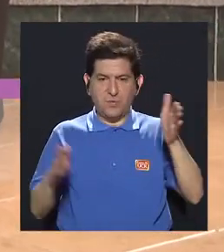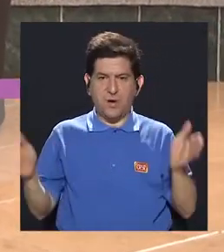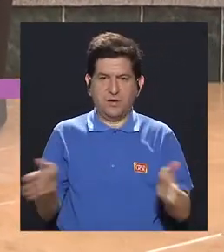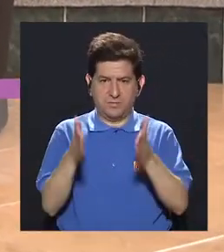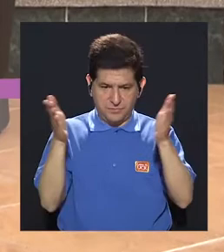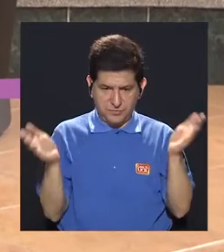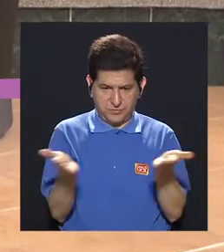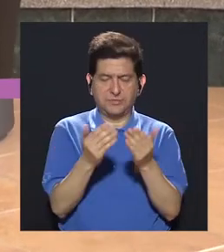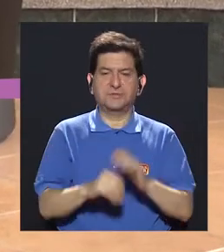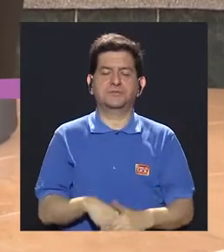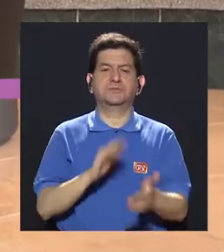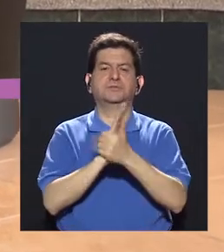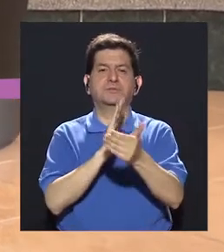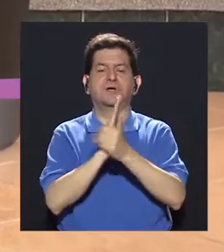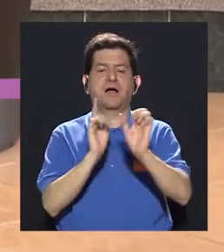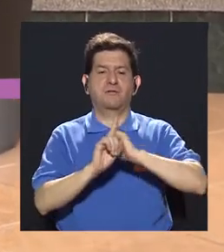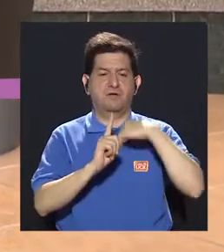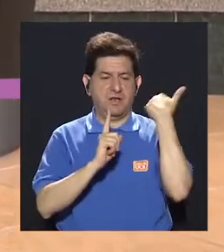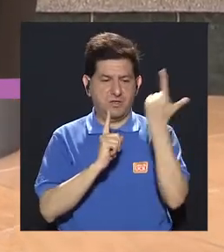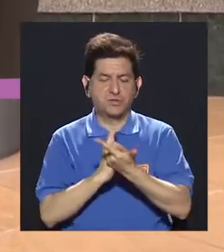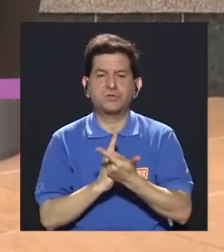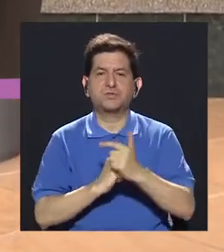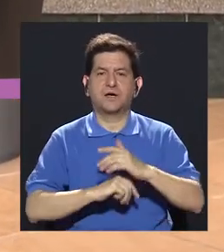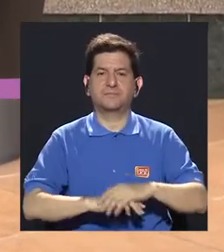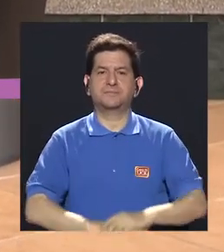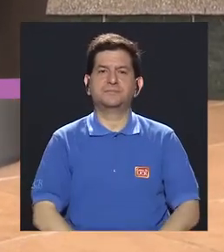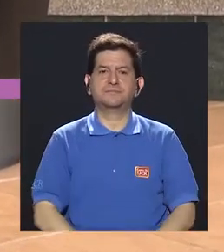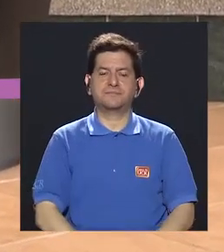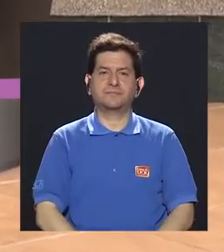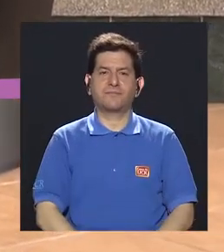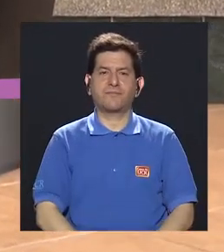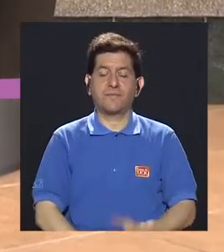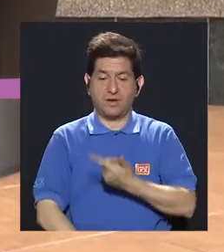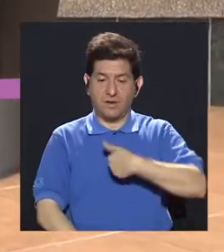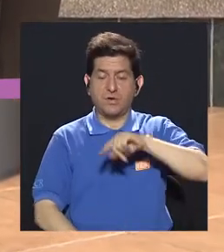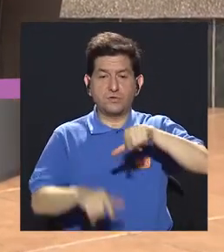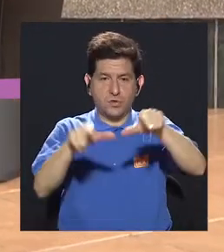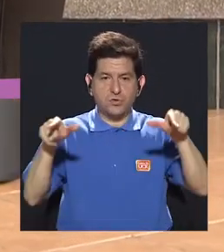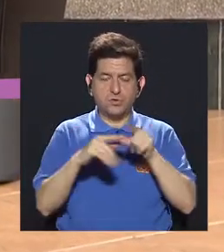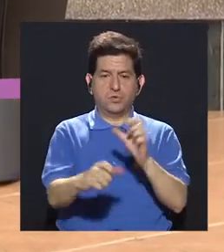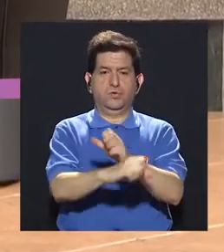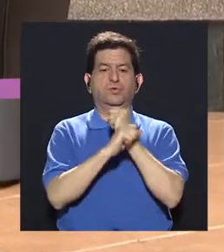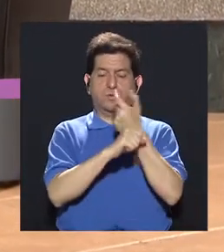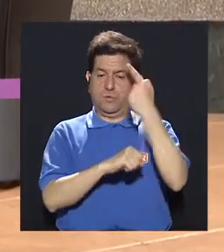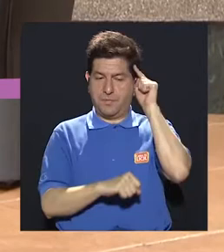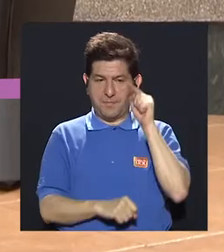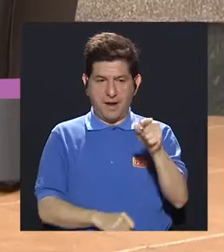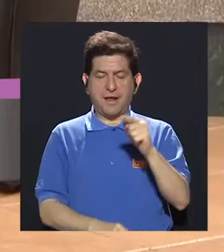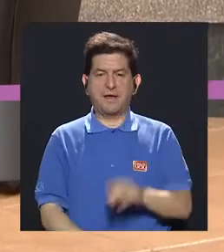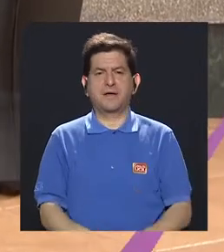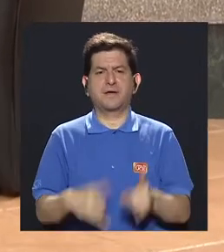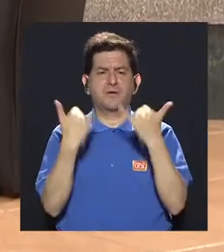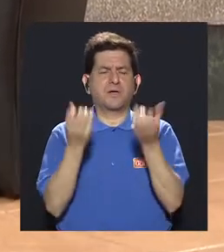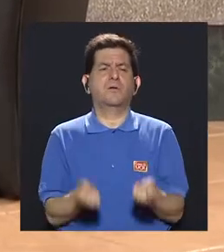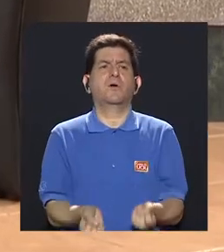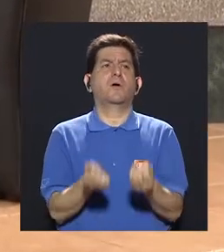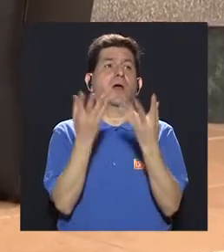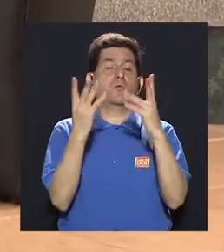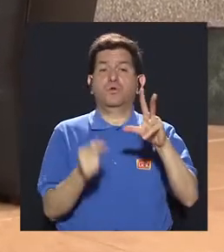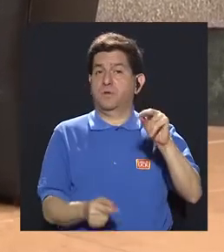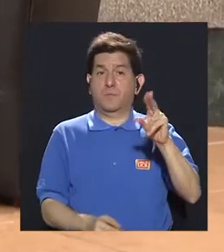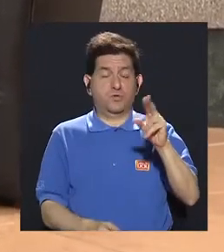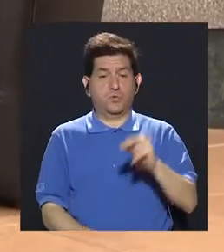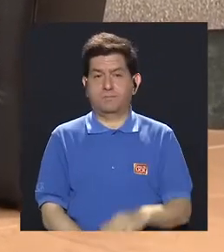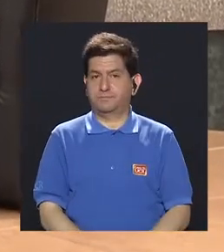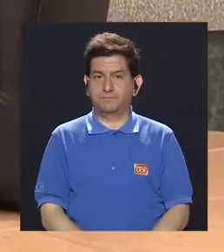también la motivación, las habilidades sociales. Entonces, somos un sitio seguro para ellos, que ahorita hay montones que no lo